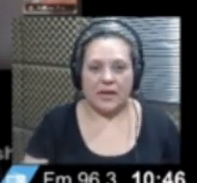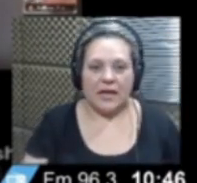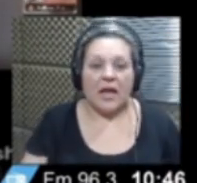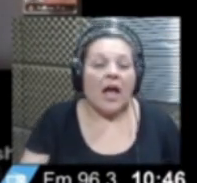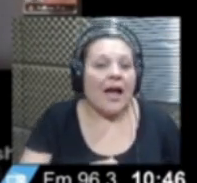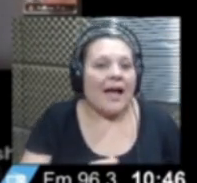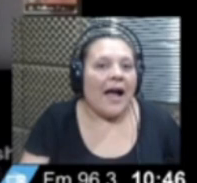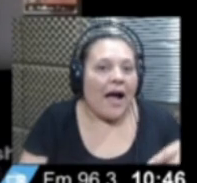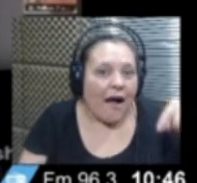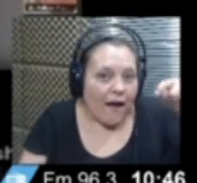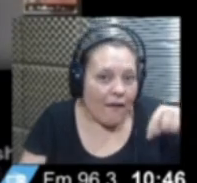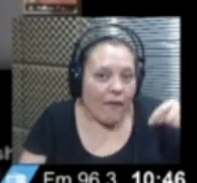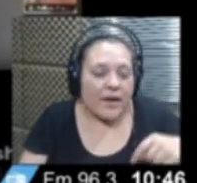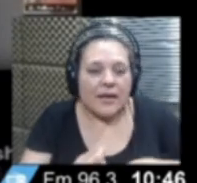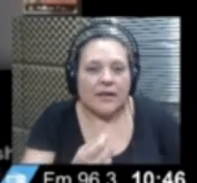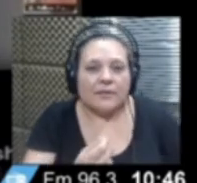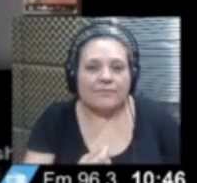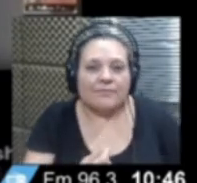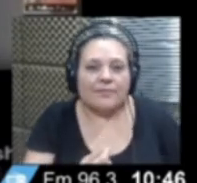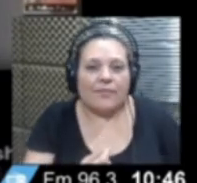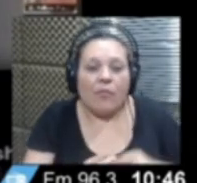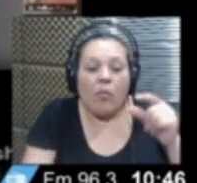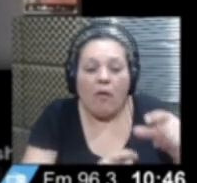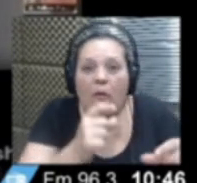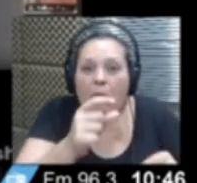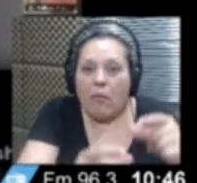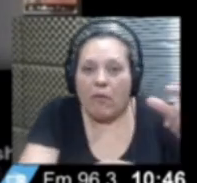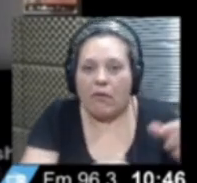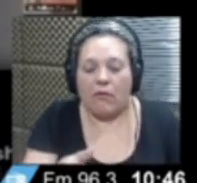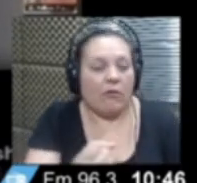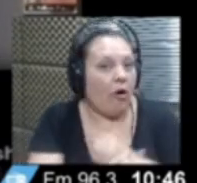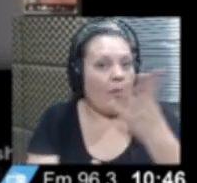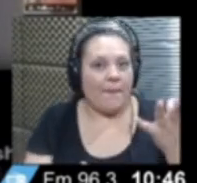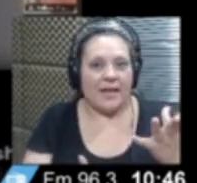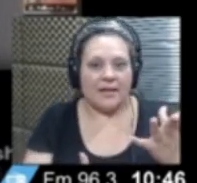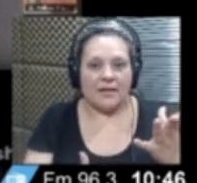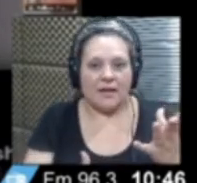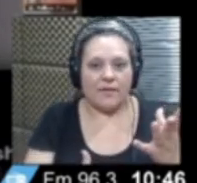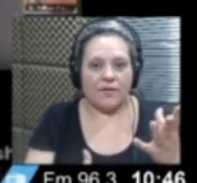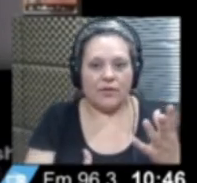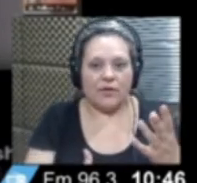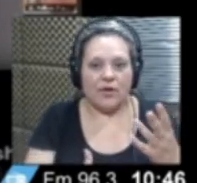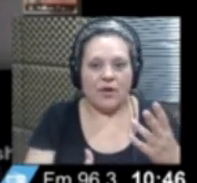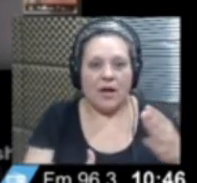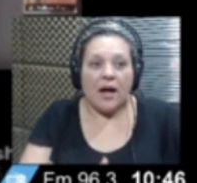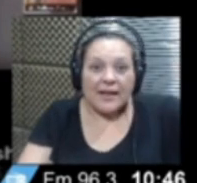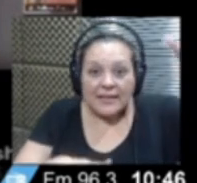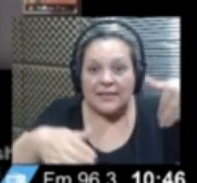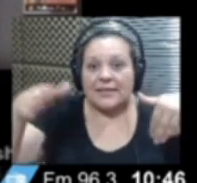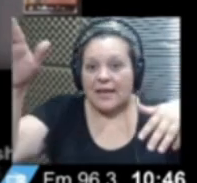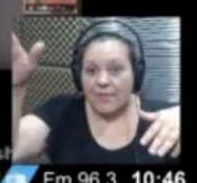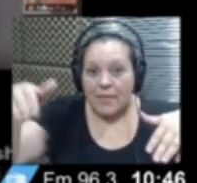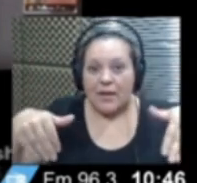documentando, reuniendo y documentando gente, porque en un movimiento como el nuestro,